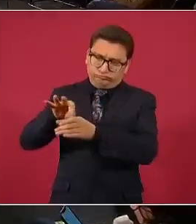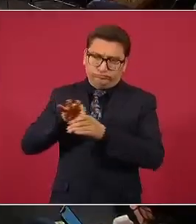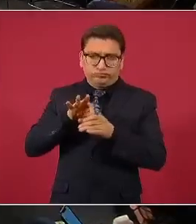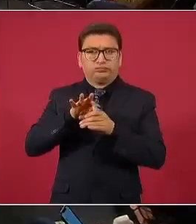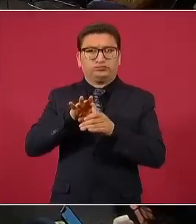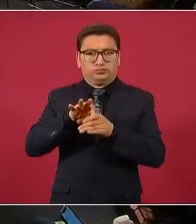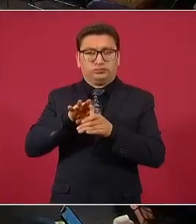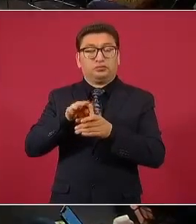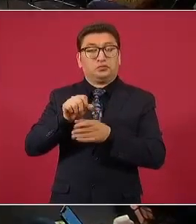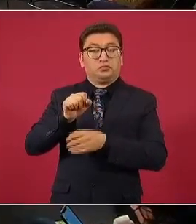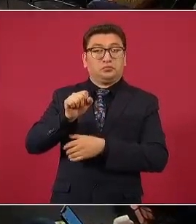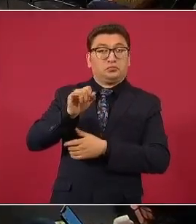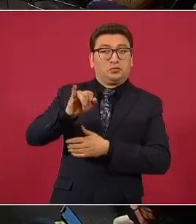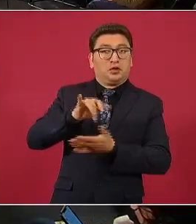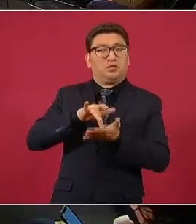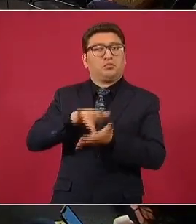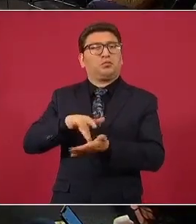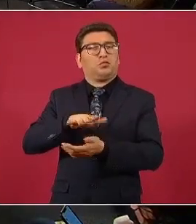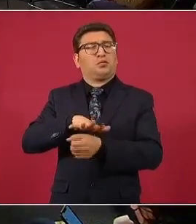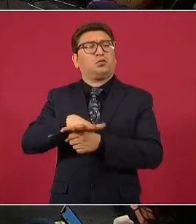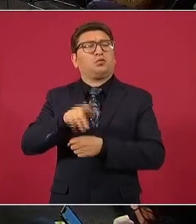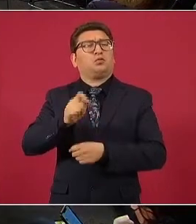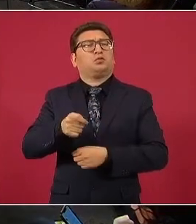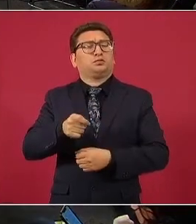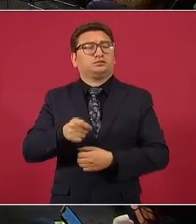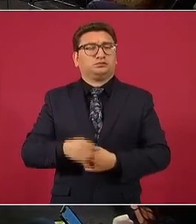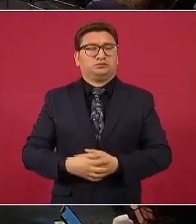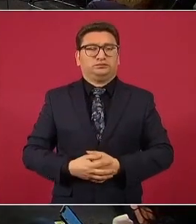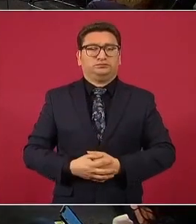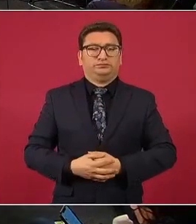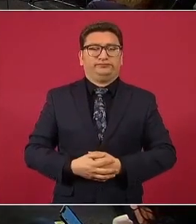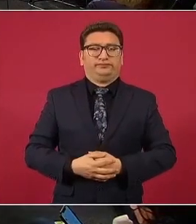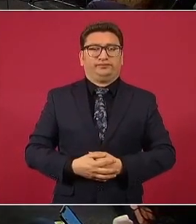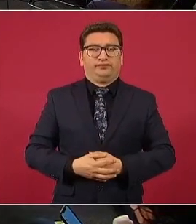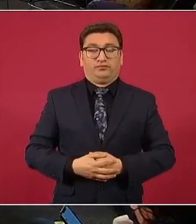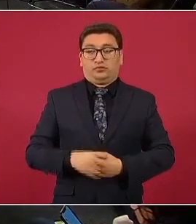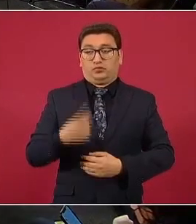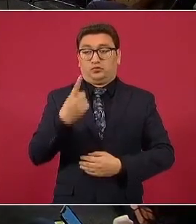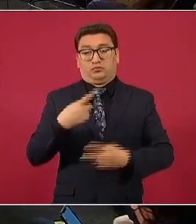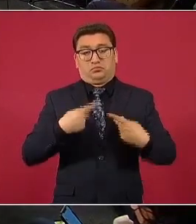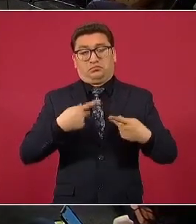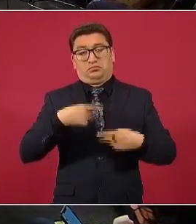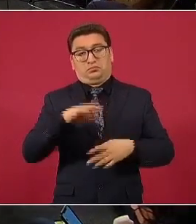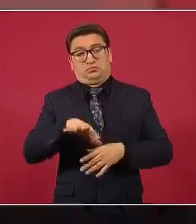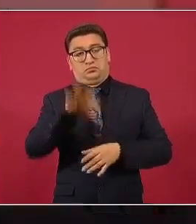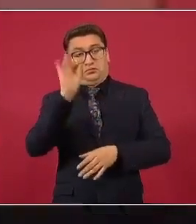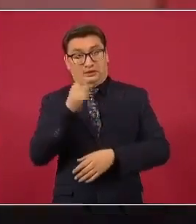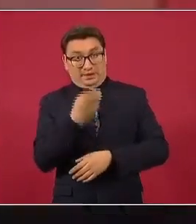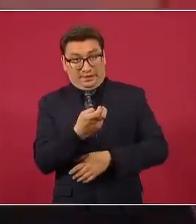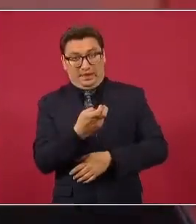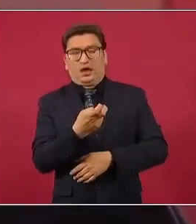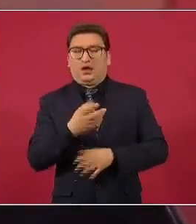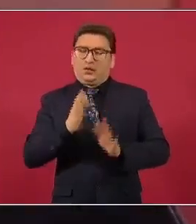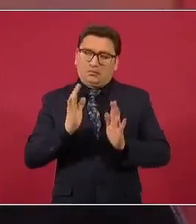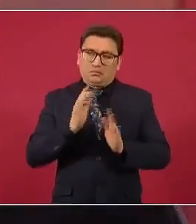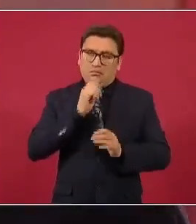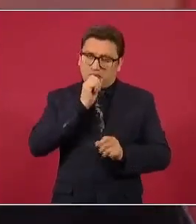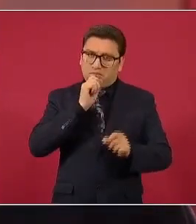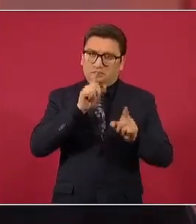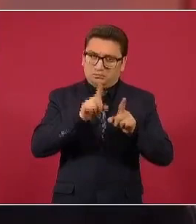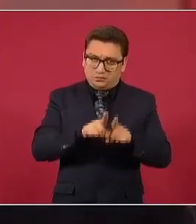votar en favor de un candidato, así